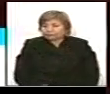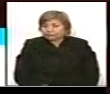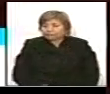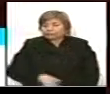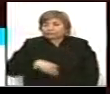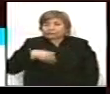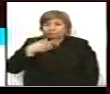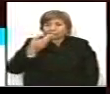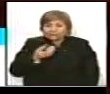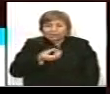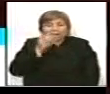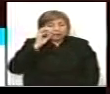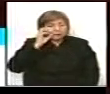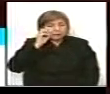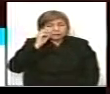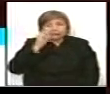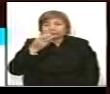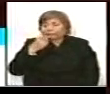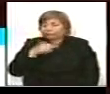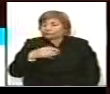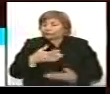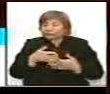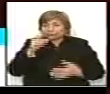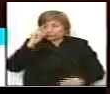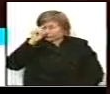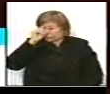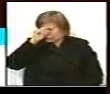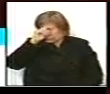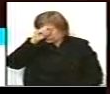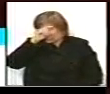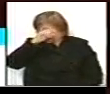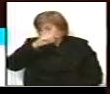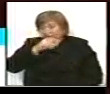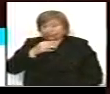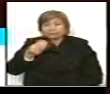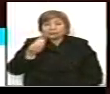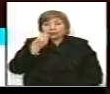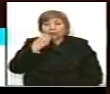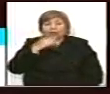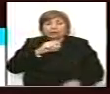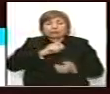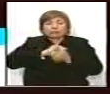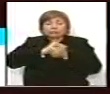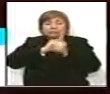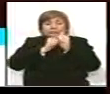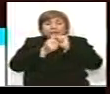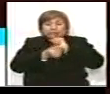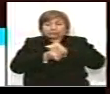masticar, etcétera, etcétera. Es bastante difícil convertir el pasto en leche.